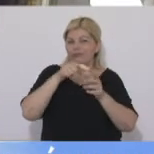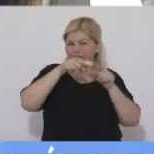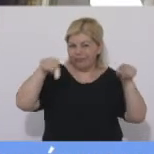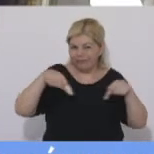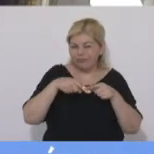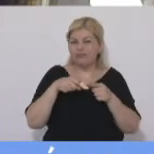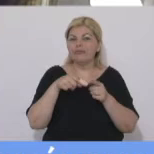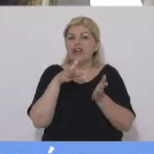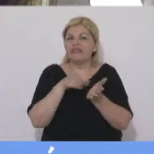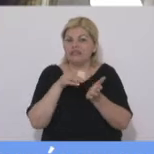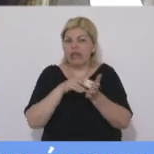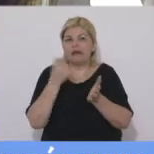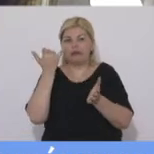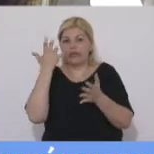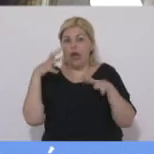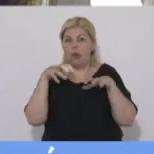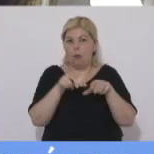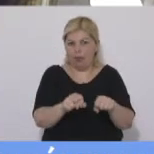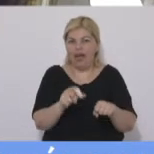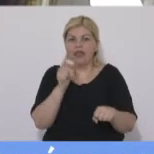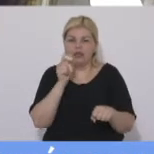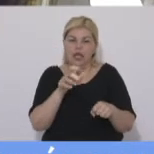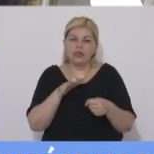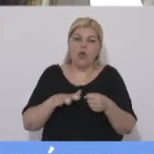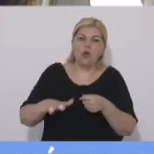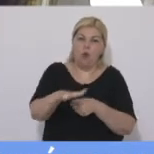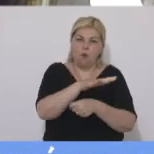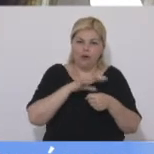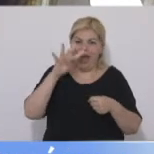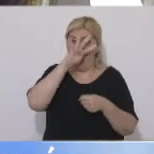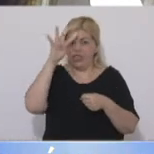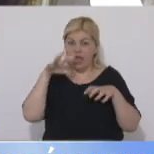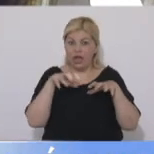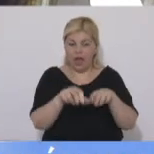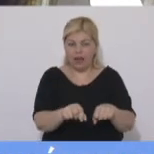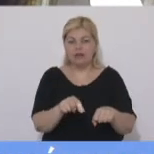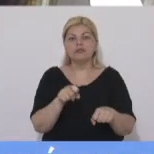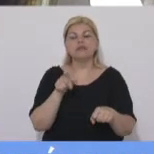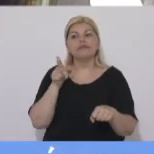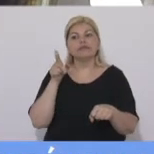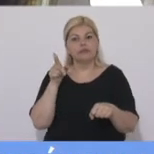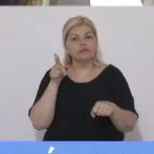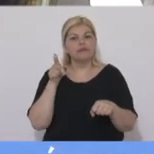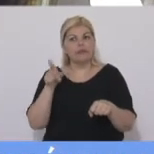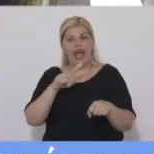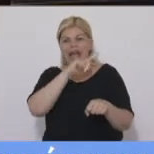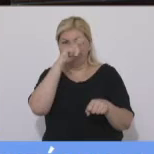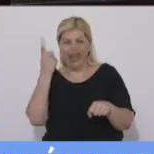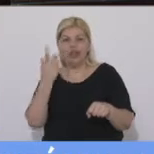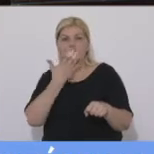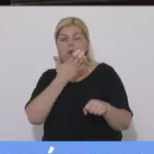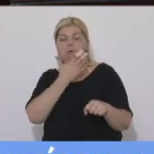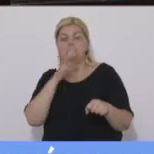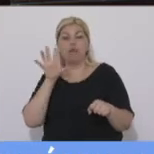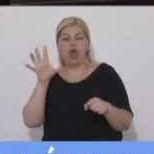dominial de las tierras ocupadas por las comunidades indígenas, dando intervención al Estado provincial y los